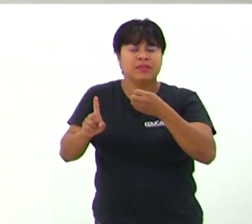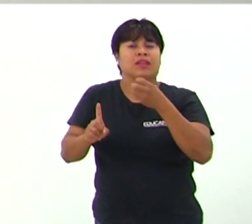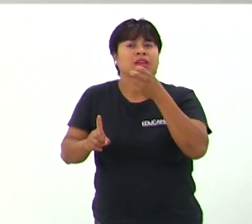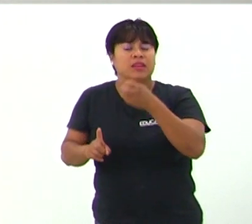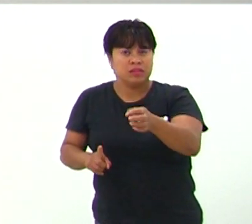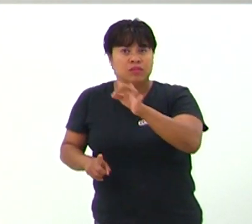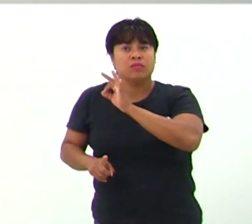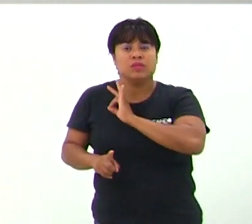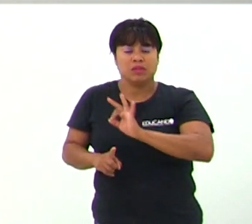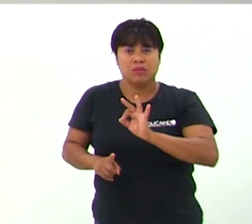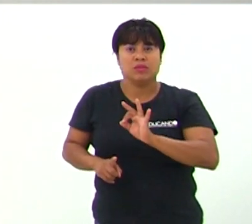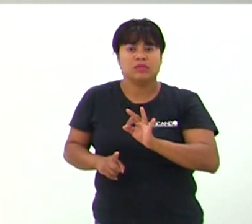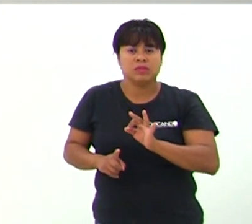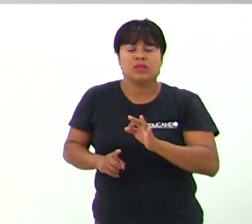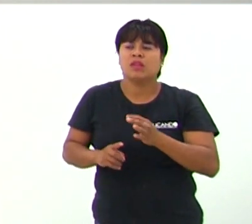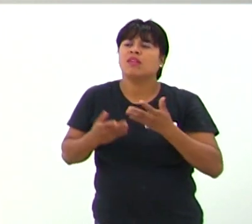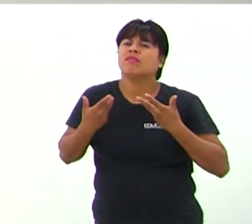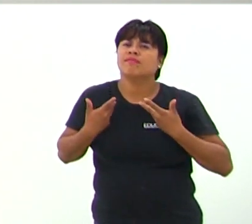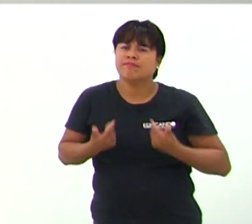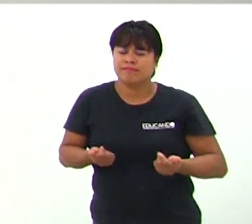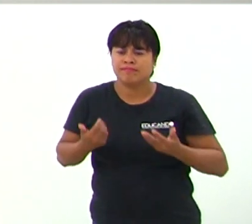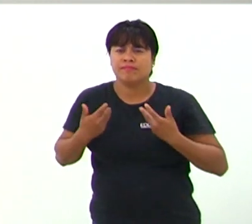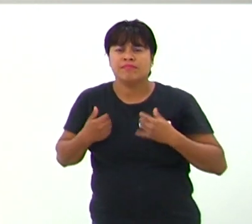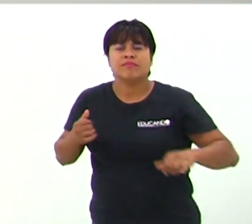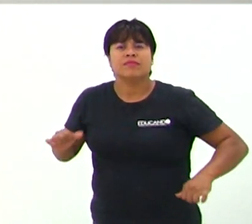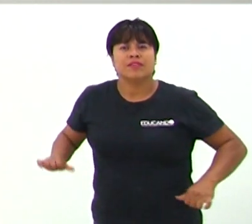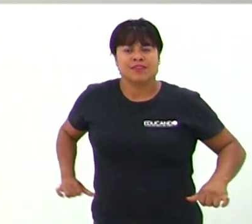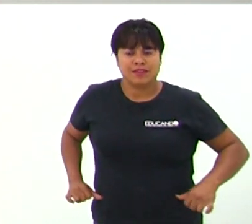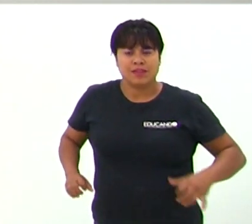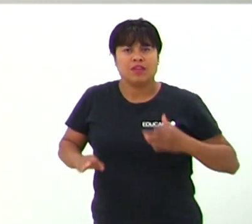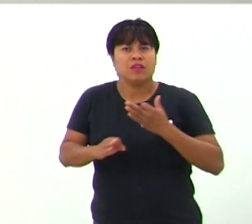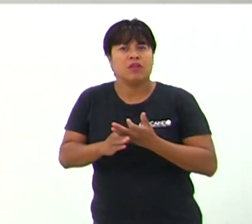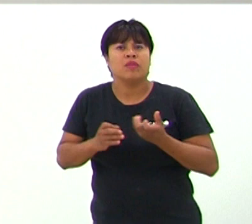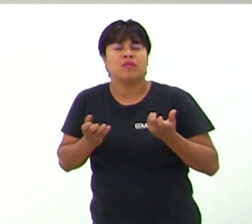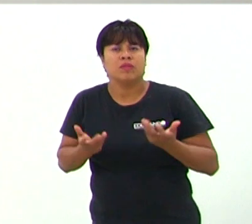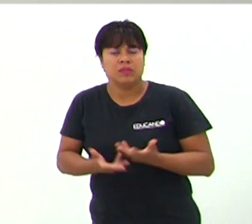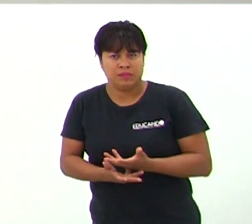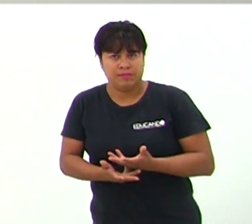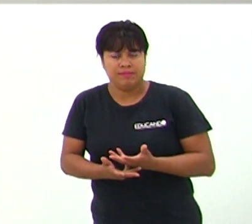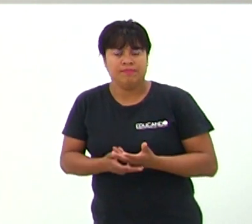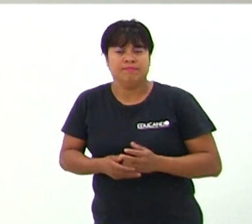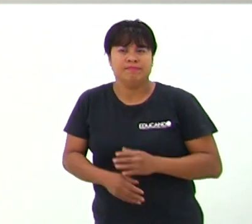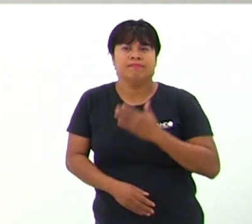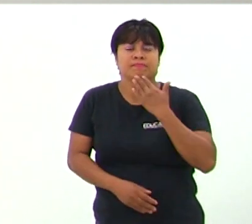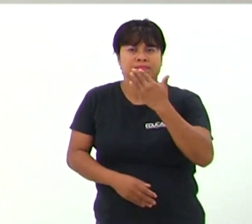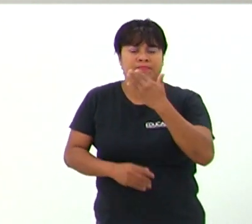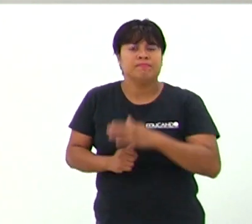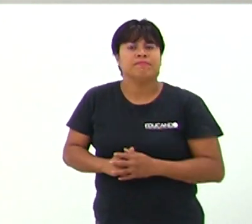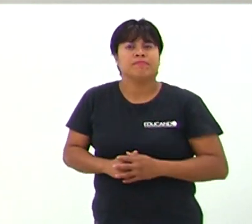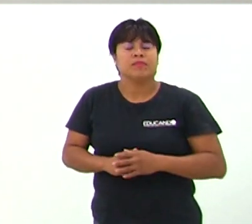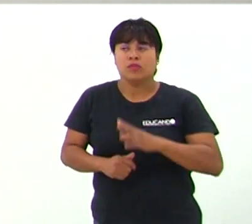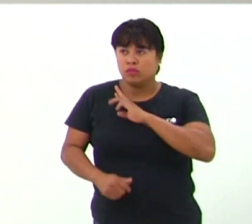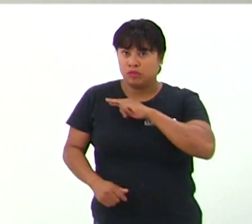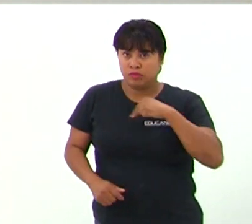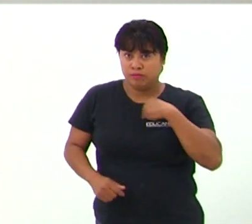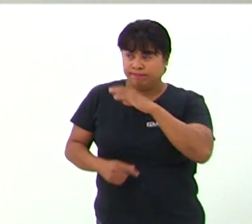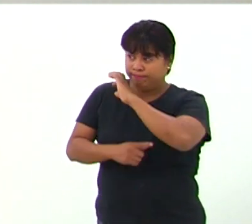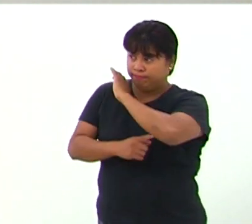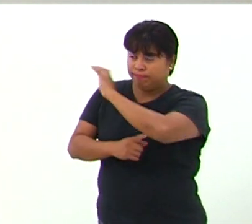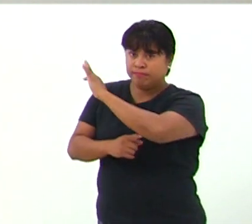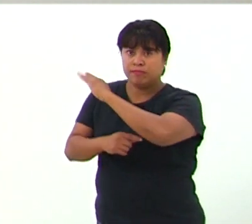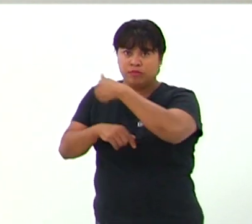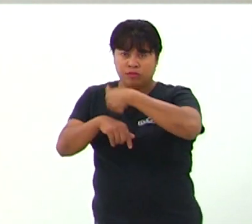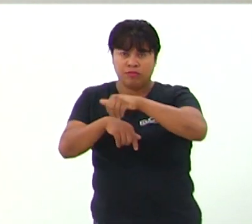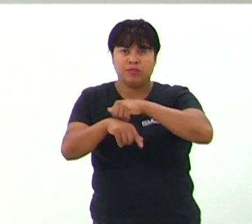a permitir entender el ejercicio que vamos a desarrollar a continuación. Vamos a leer la